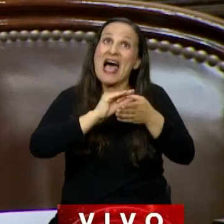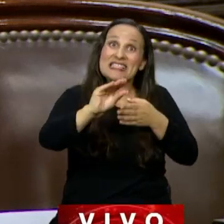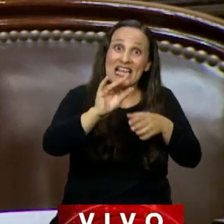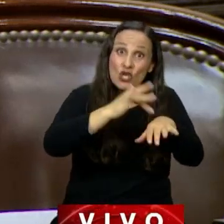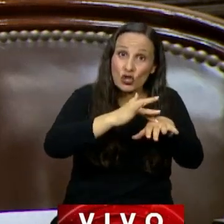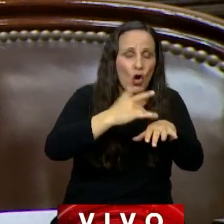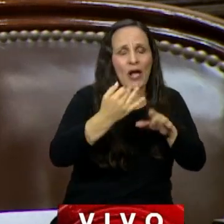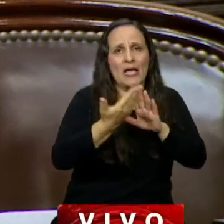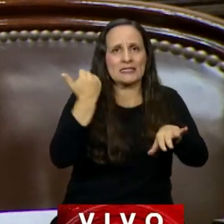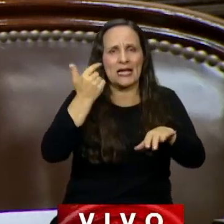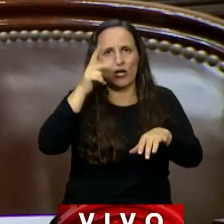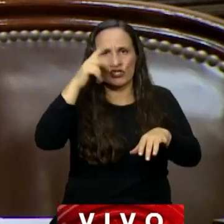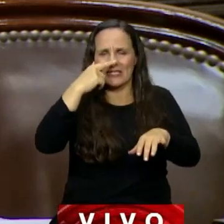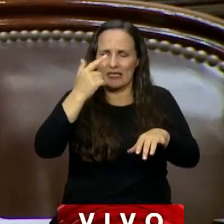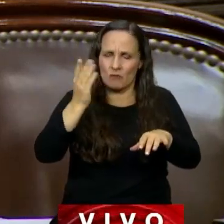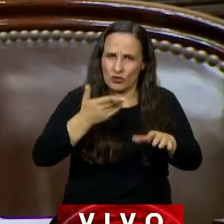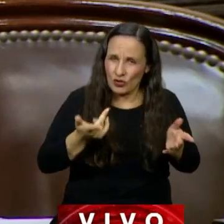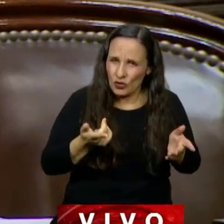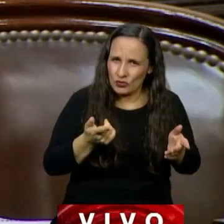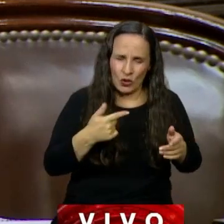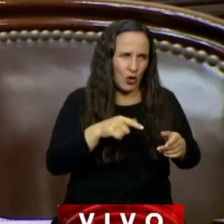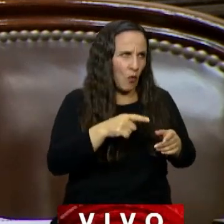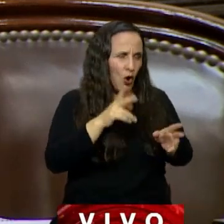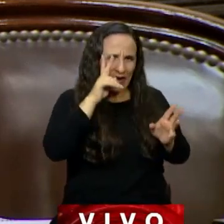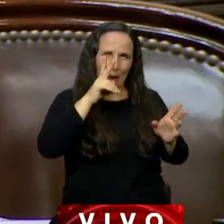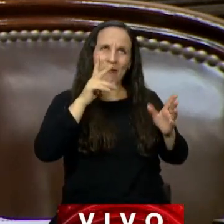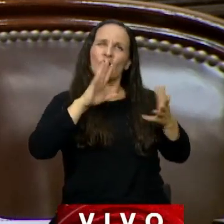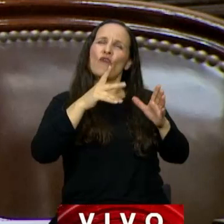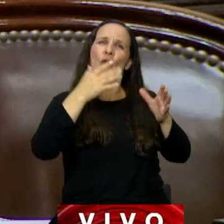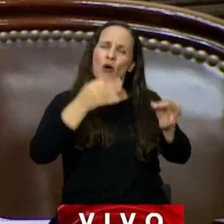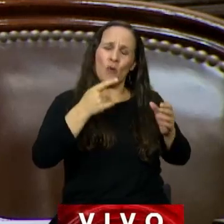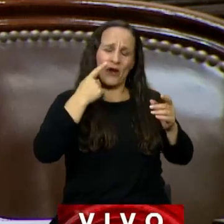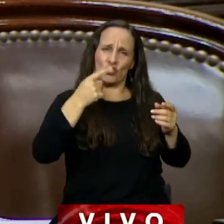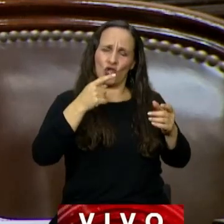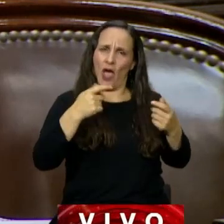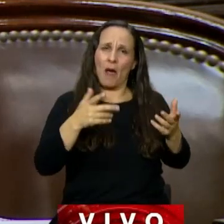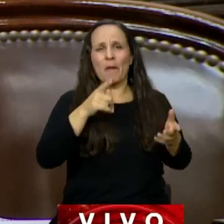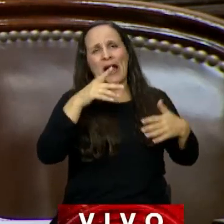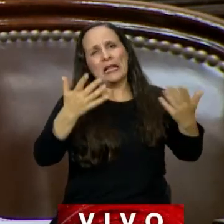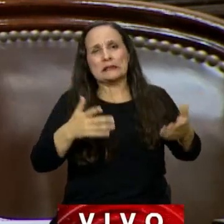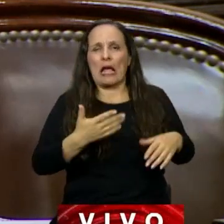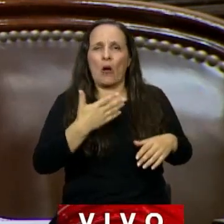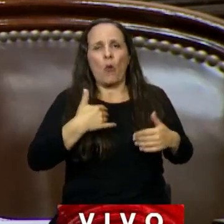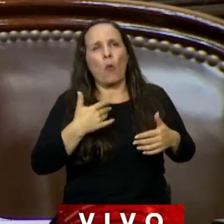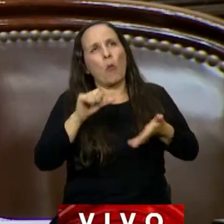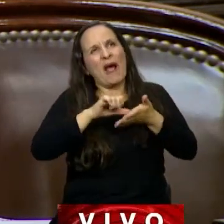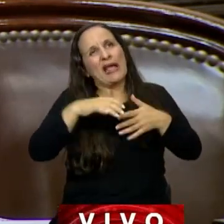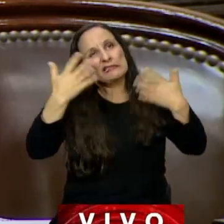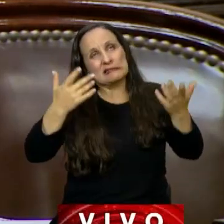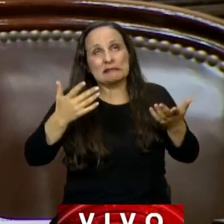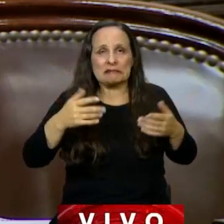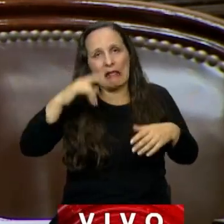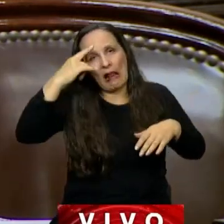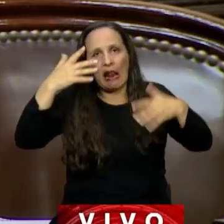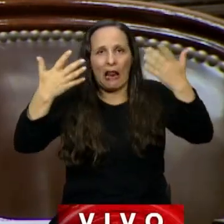correspondería. Perdemos institucionalidad y nos acercamos más a una república bananera. La